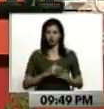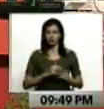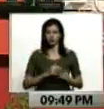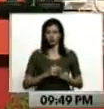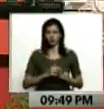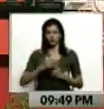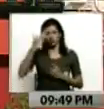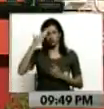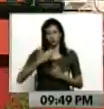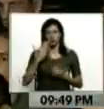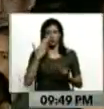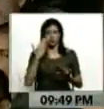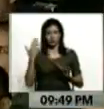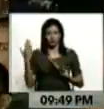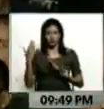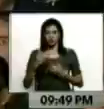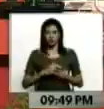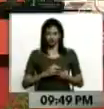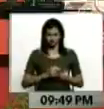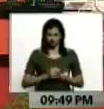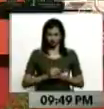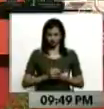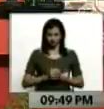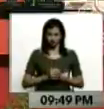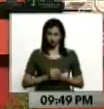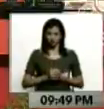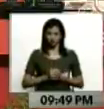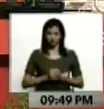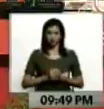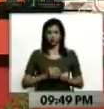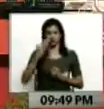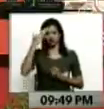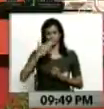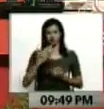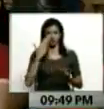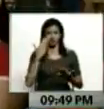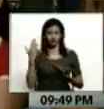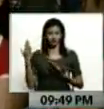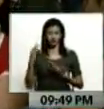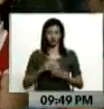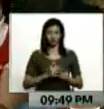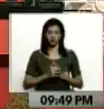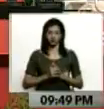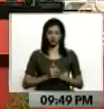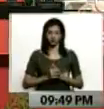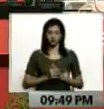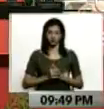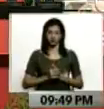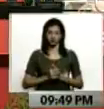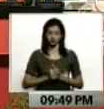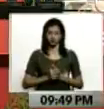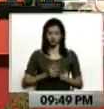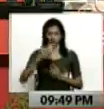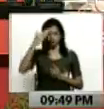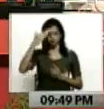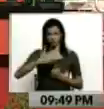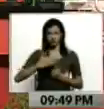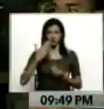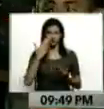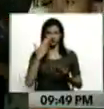González León el coronel Adolfo José González Moreno el coronel José Ramón